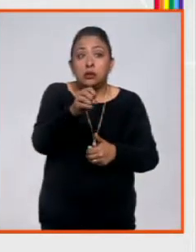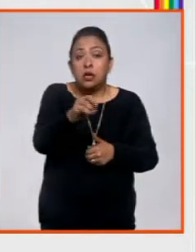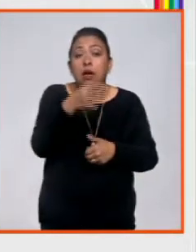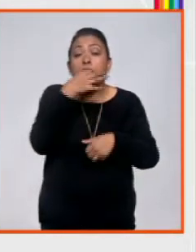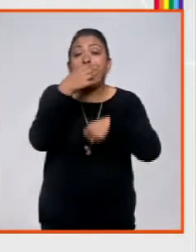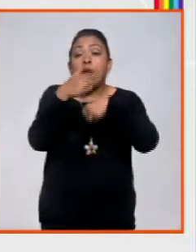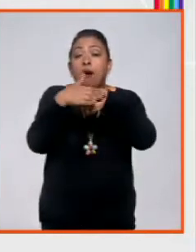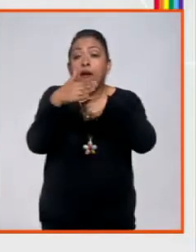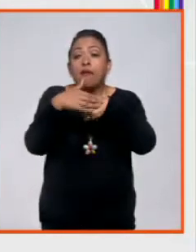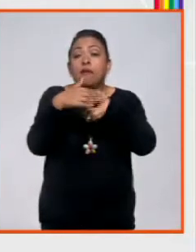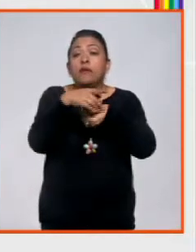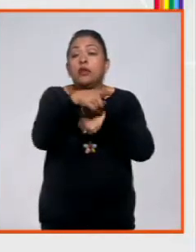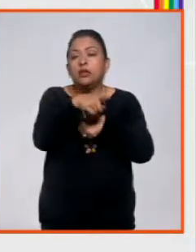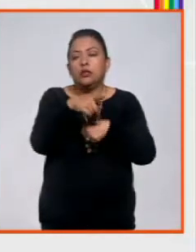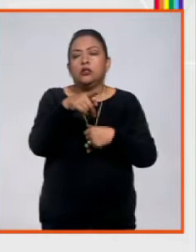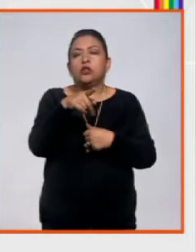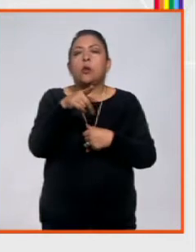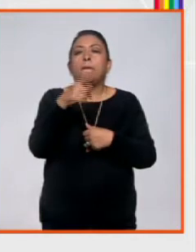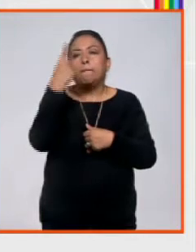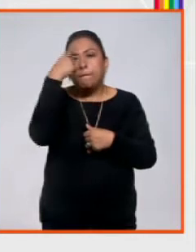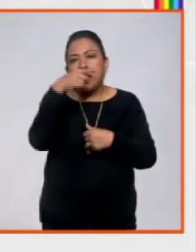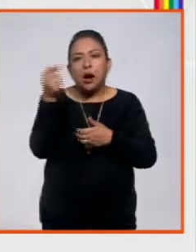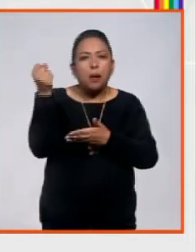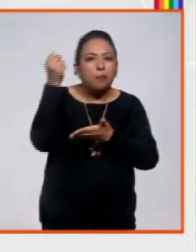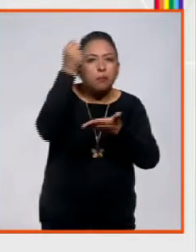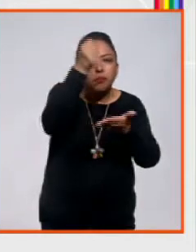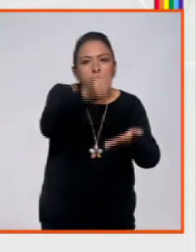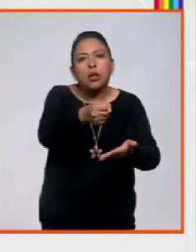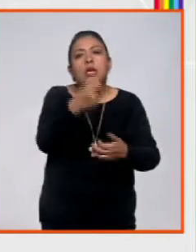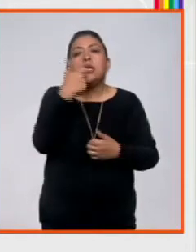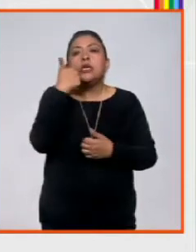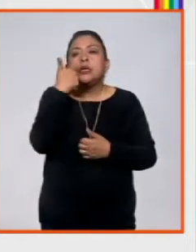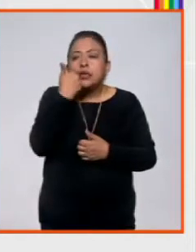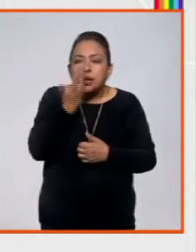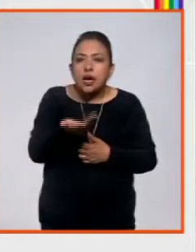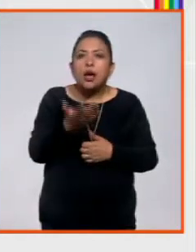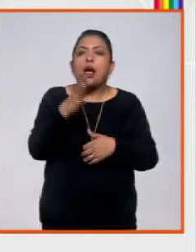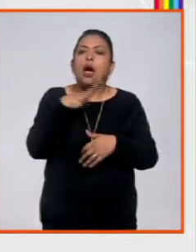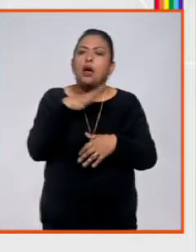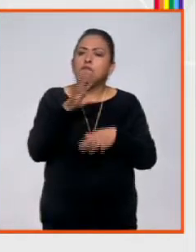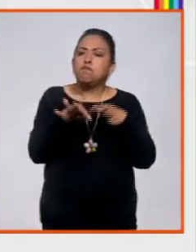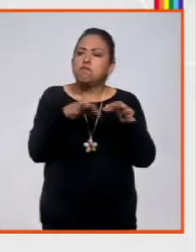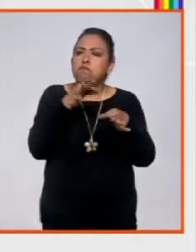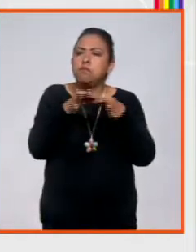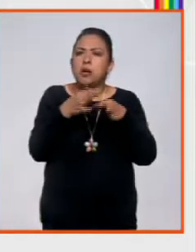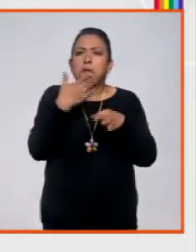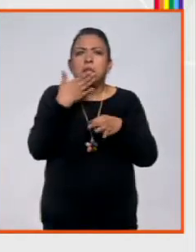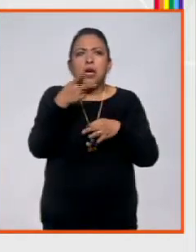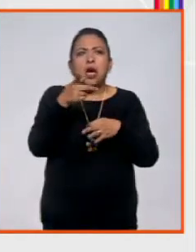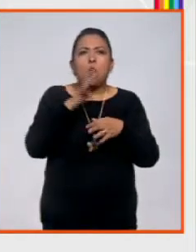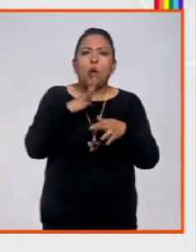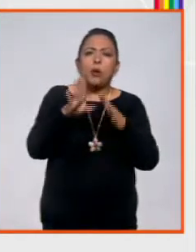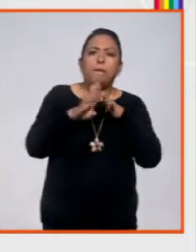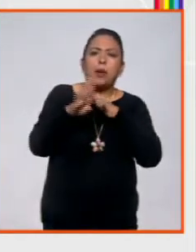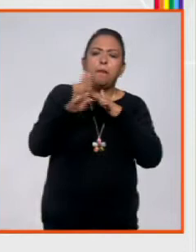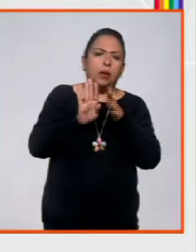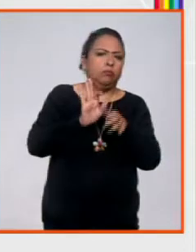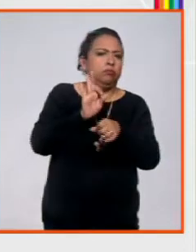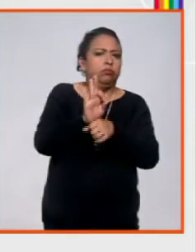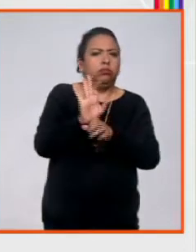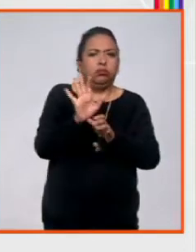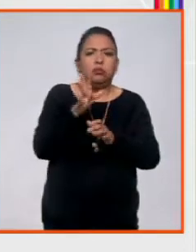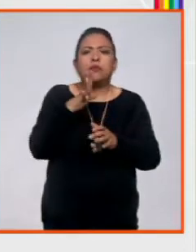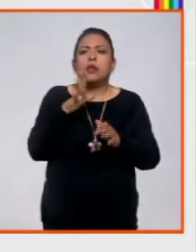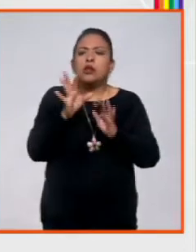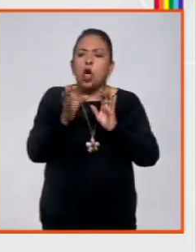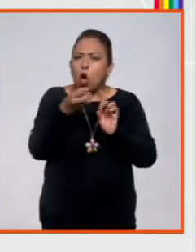el anuncio de la cancillería sobre la inyección de capital para tratar de generar las condiciones óptimas de estos flujos migratorios de una